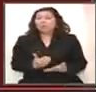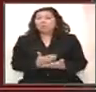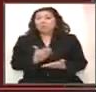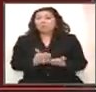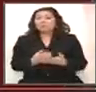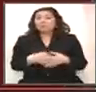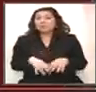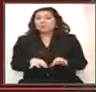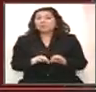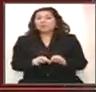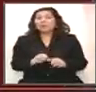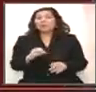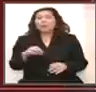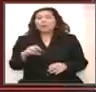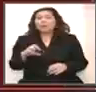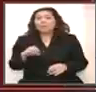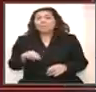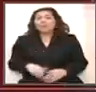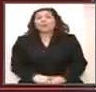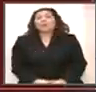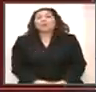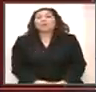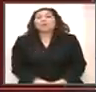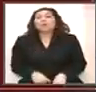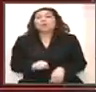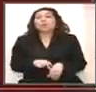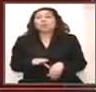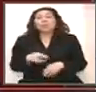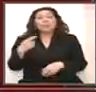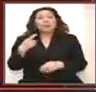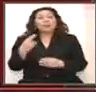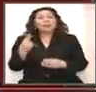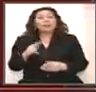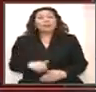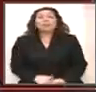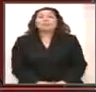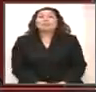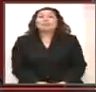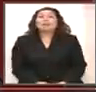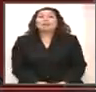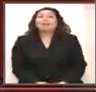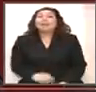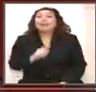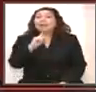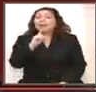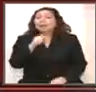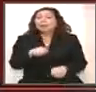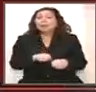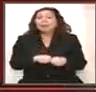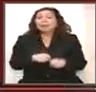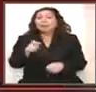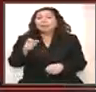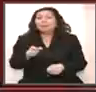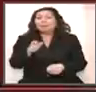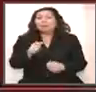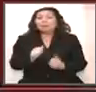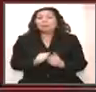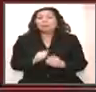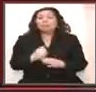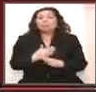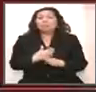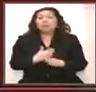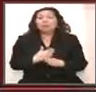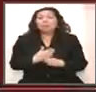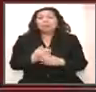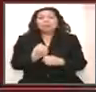pues priorizados por el CONAPOC, por el Consejo Nacional de Política Criminal, ha sido la trata de personas y sus